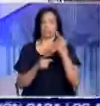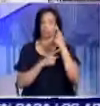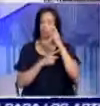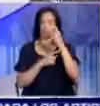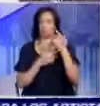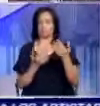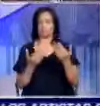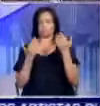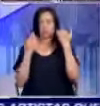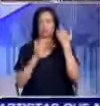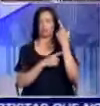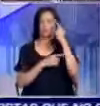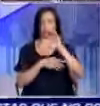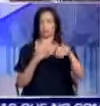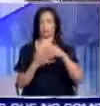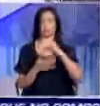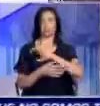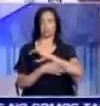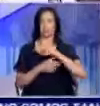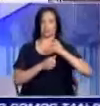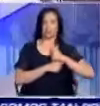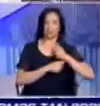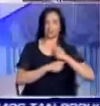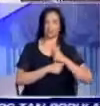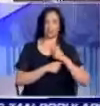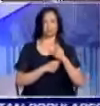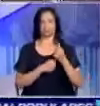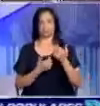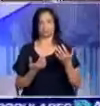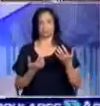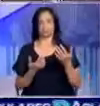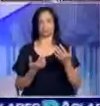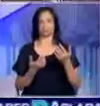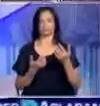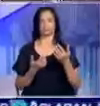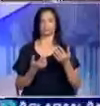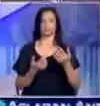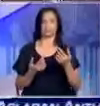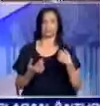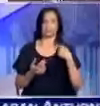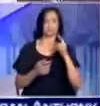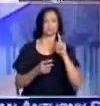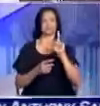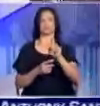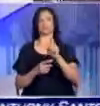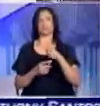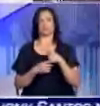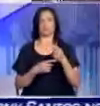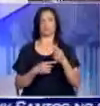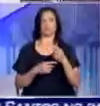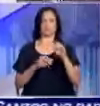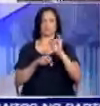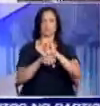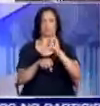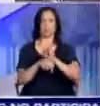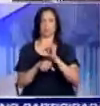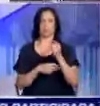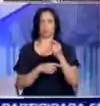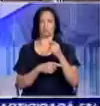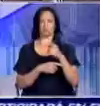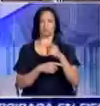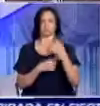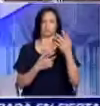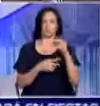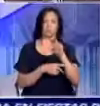pata del pantalón a todos los policías y a los militares no que vengo de una misa de la misa del